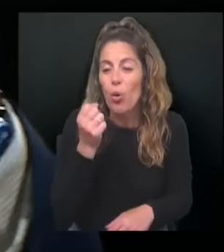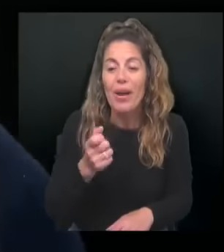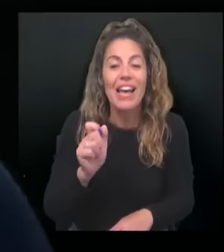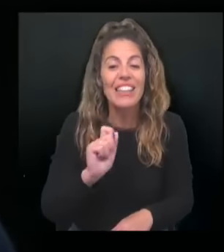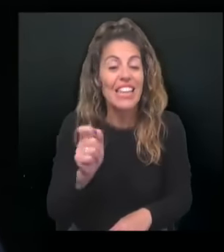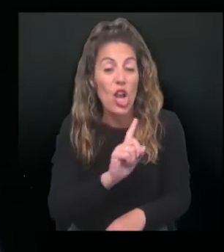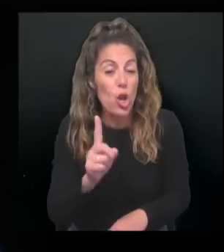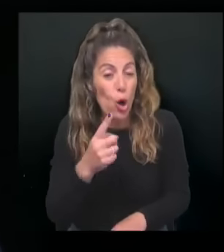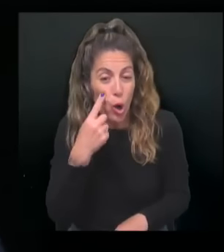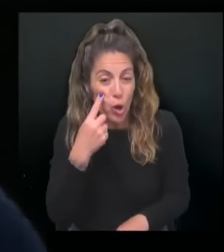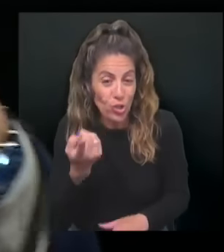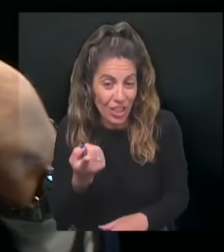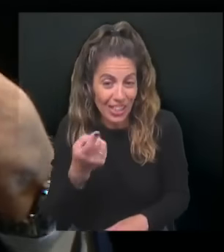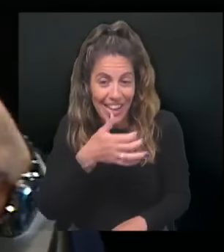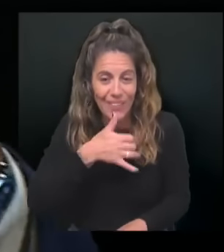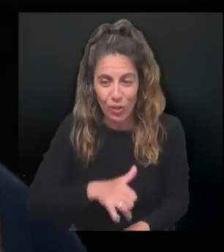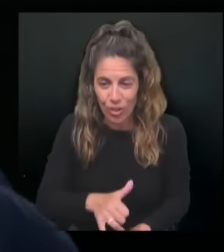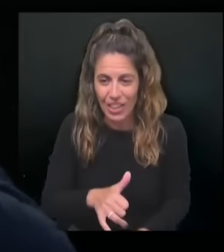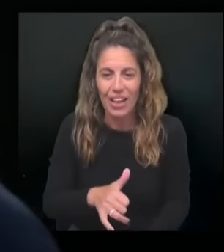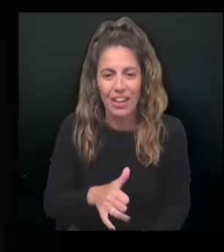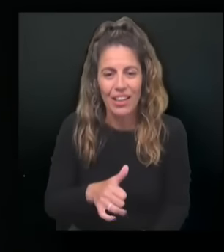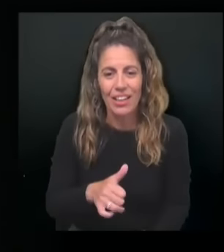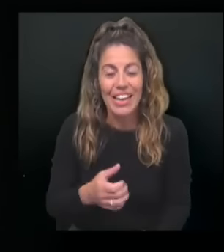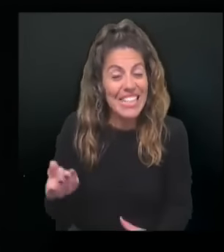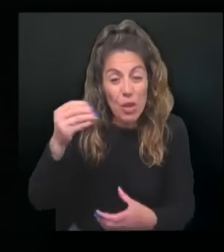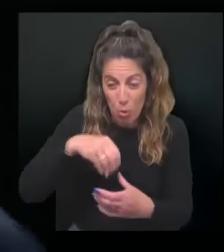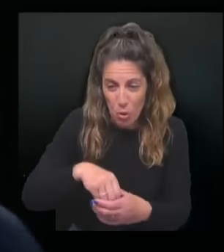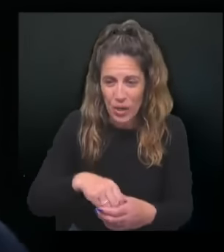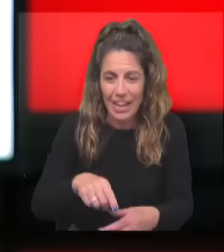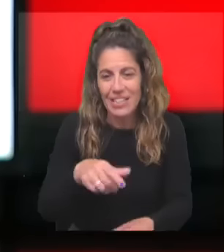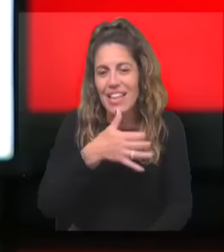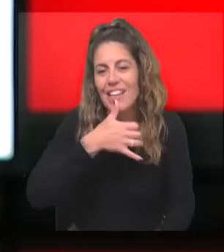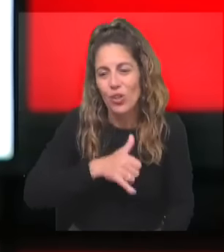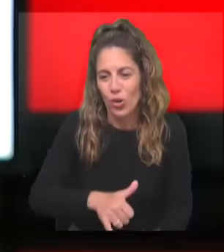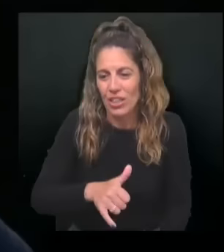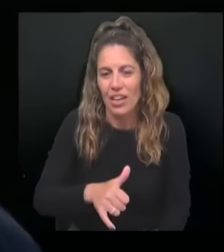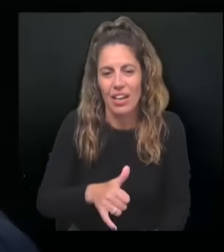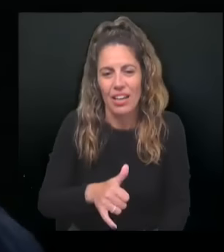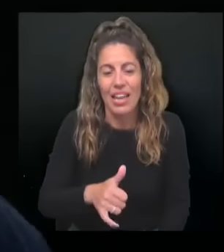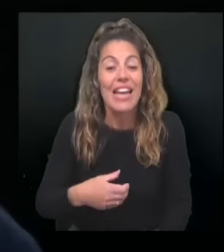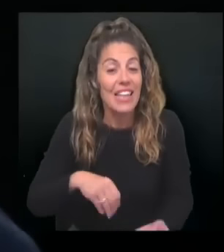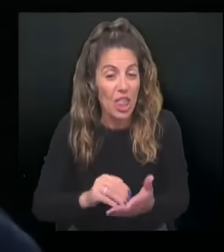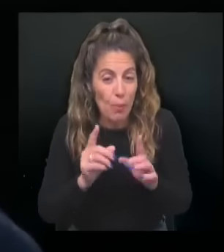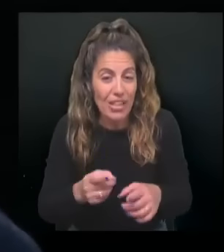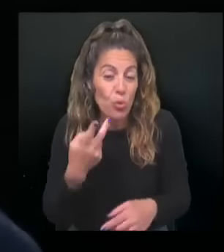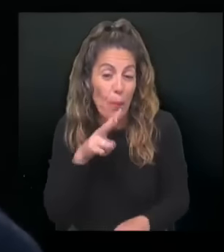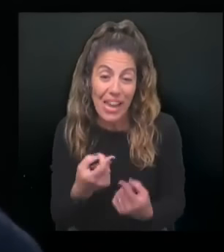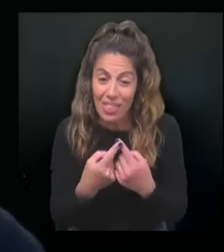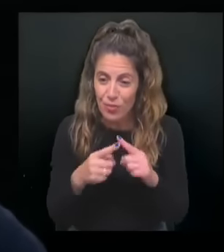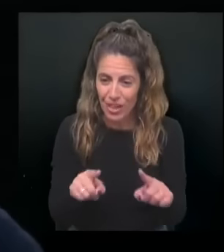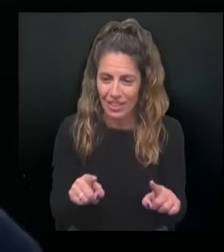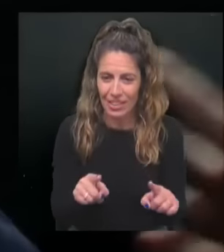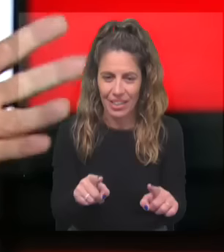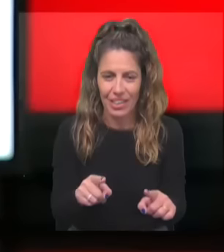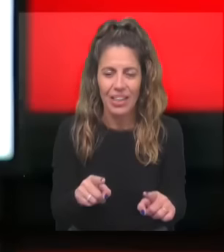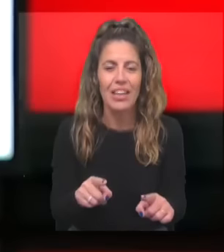no conocen esa historia. Exactamente. Y entonces se involucran en esa historia, ¿no? Y además tienen otra mirada. Sí.